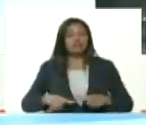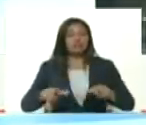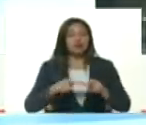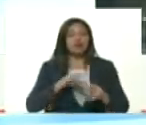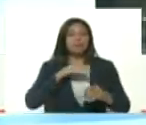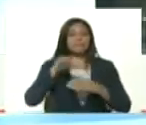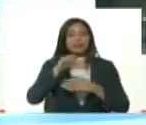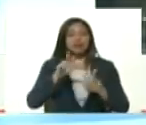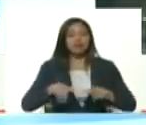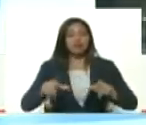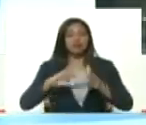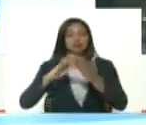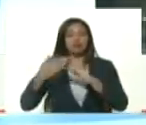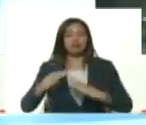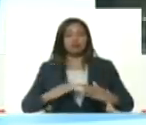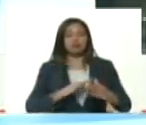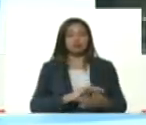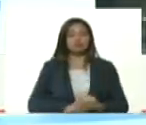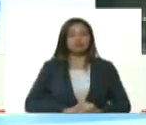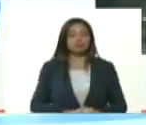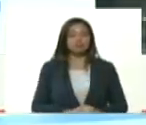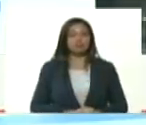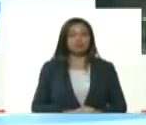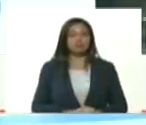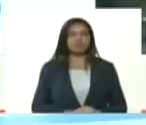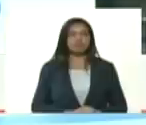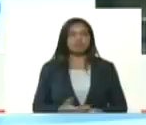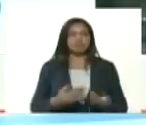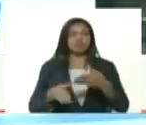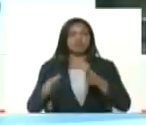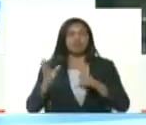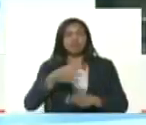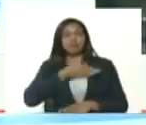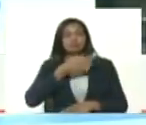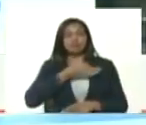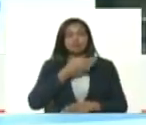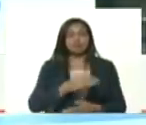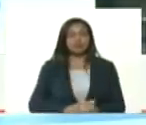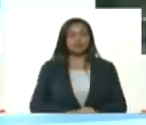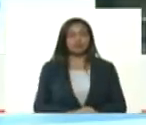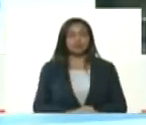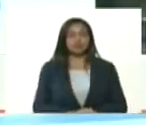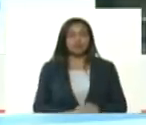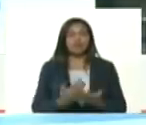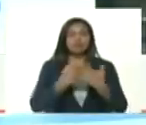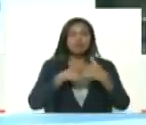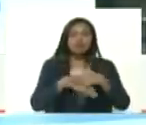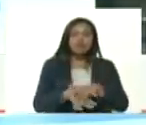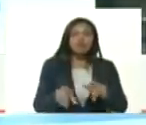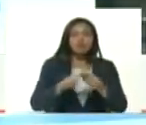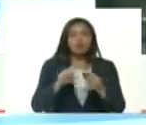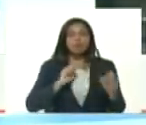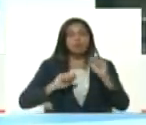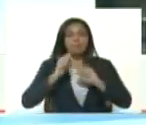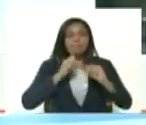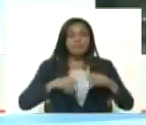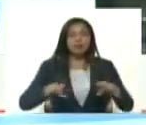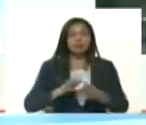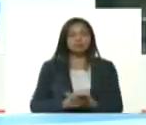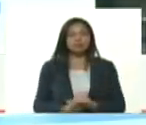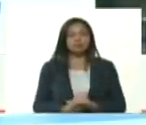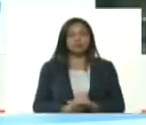barrios y espacios comunitarios y de infraestructura social a través del despliegue,